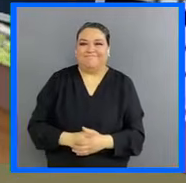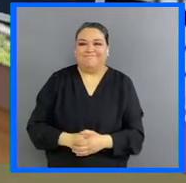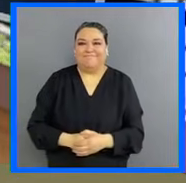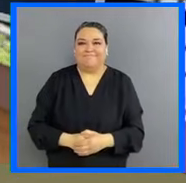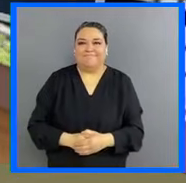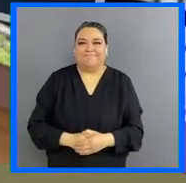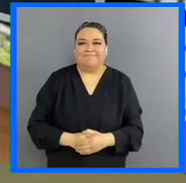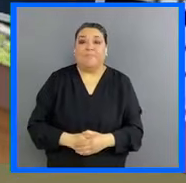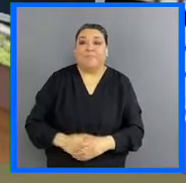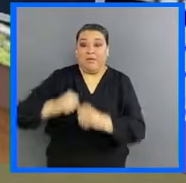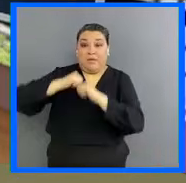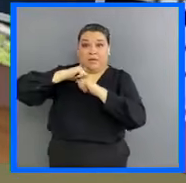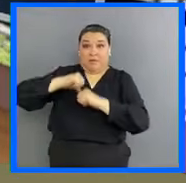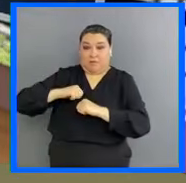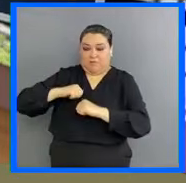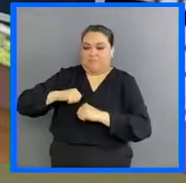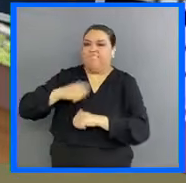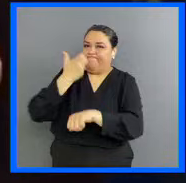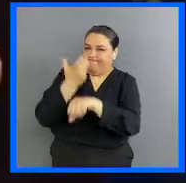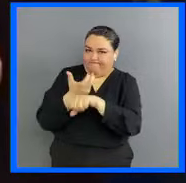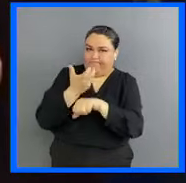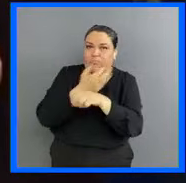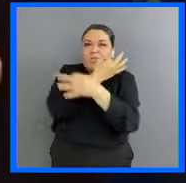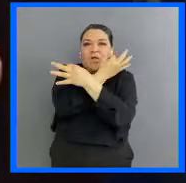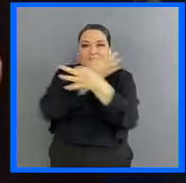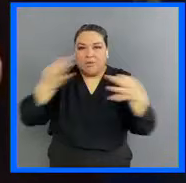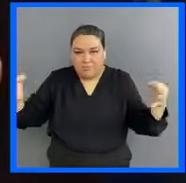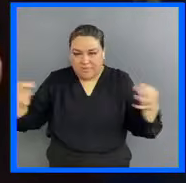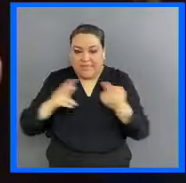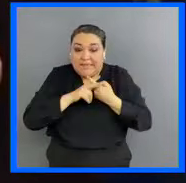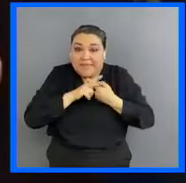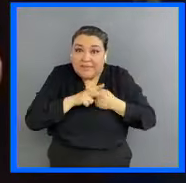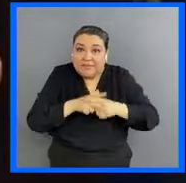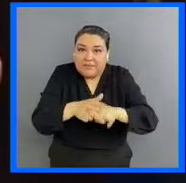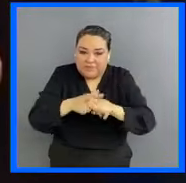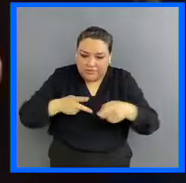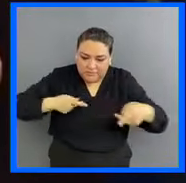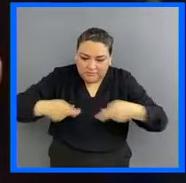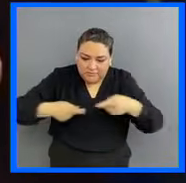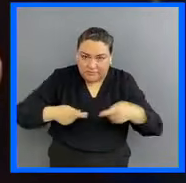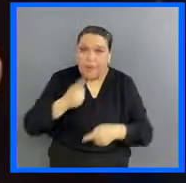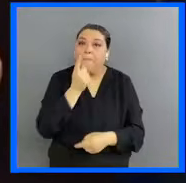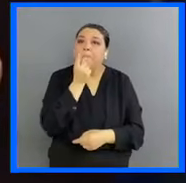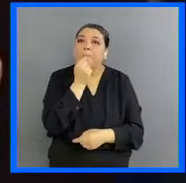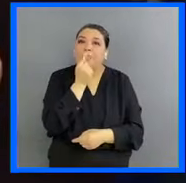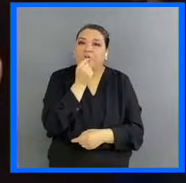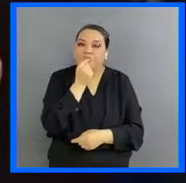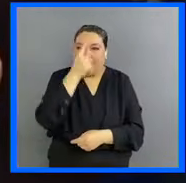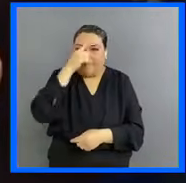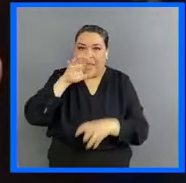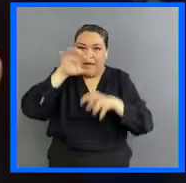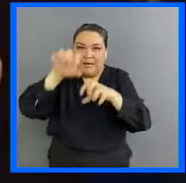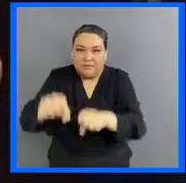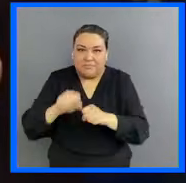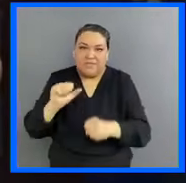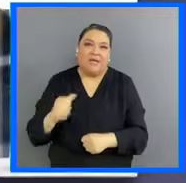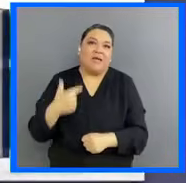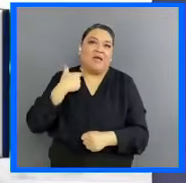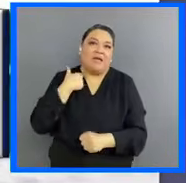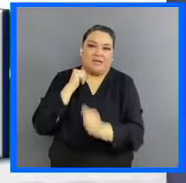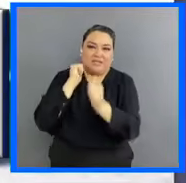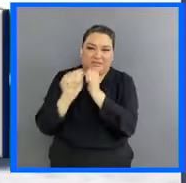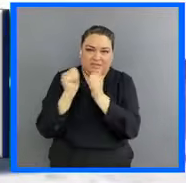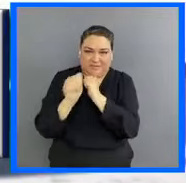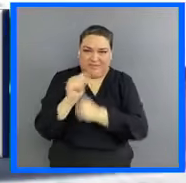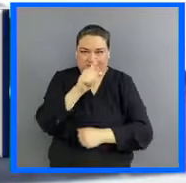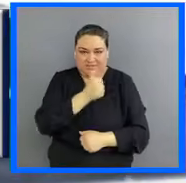Autoridades de Estados Unidos anunciaron el inicio de una operación policial para localizar al exacatleta olímpico canadiense Ryan